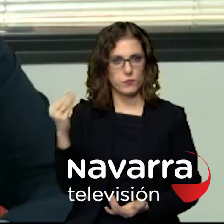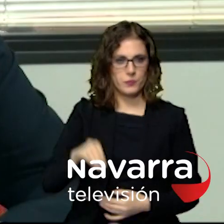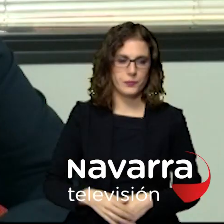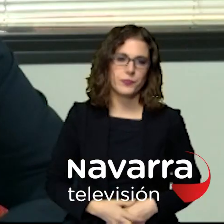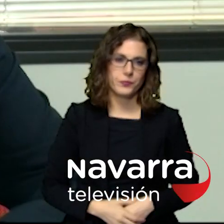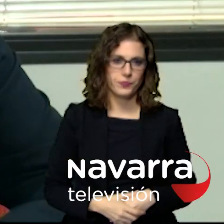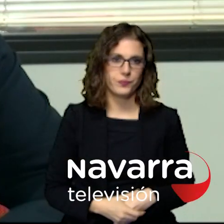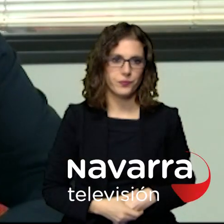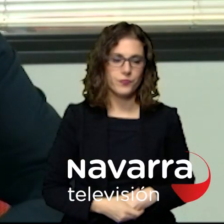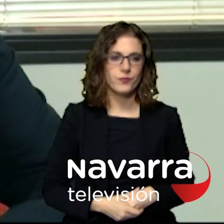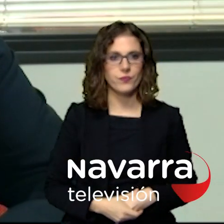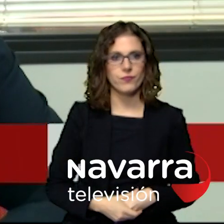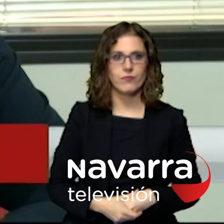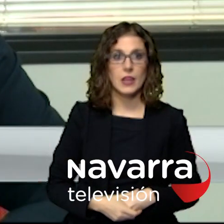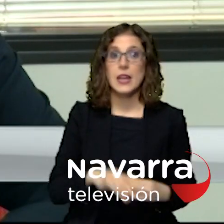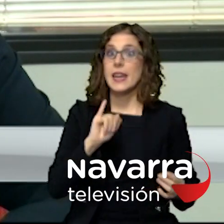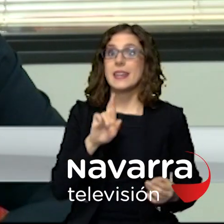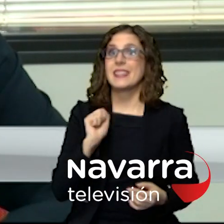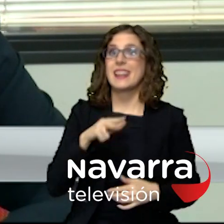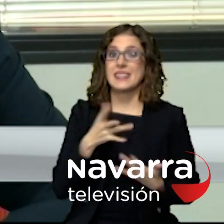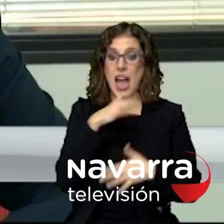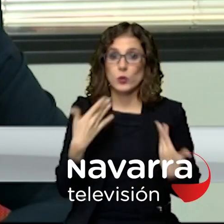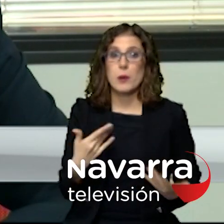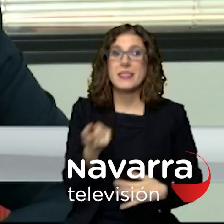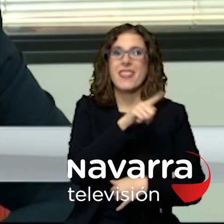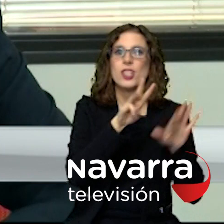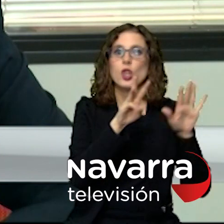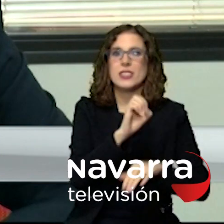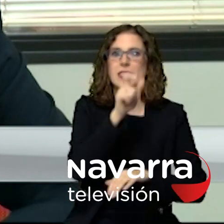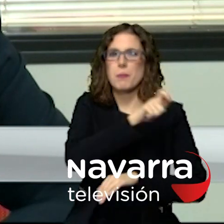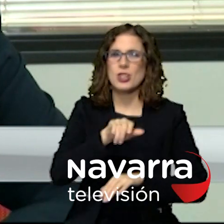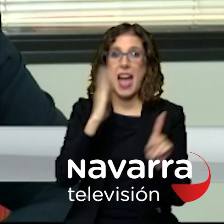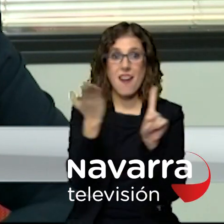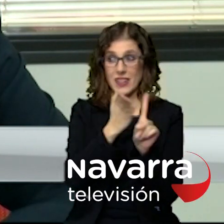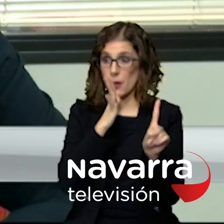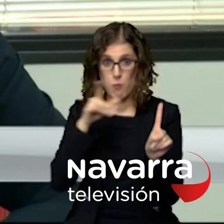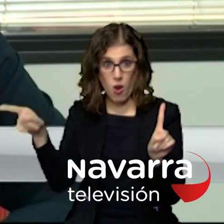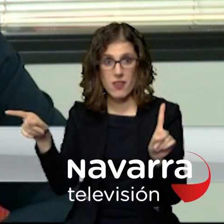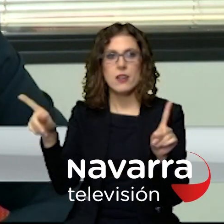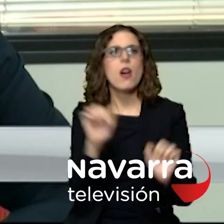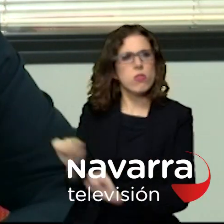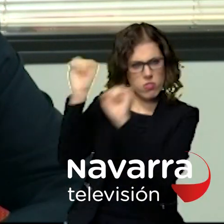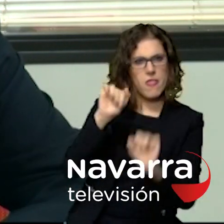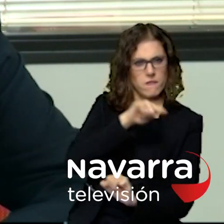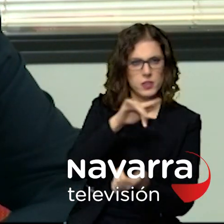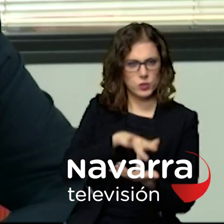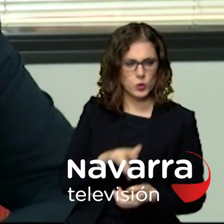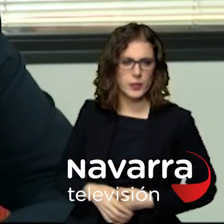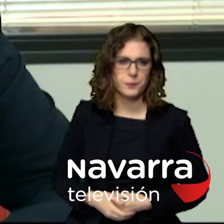Irache está defendiendo actualmente a más de 180 afectados por la liquidación del Banco Popular.